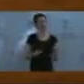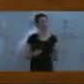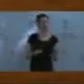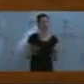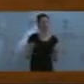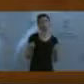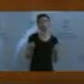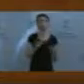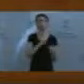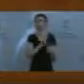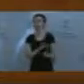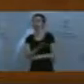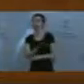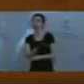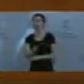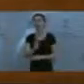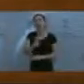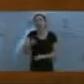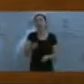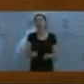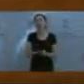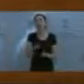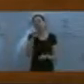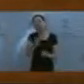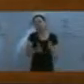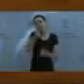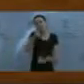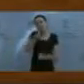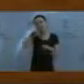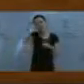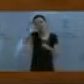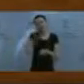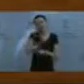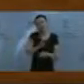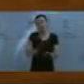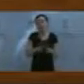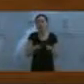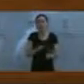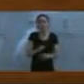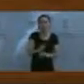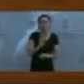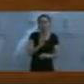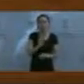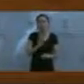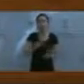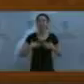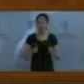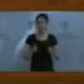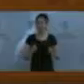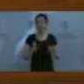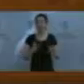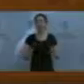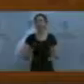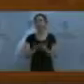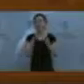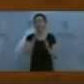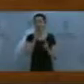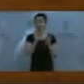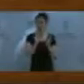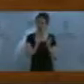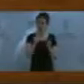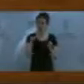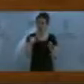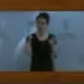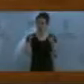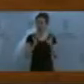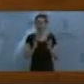a deportes, a otros les puede importar más que se asigne a fines culturales o sociales o sanitarios, pero en todo caso ellos ya contribuyeron con